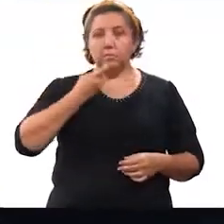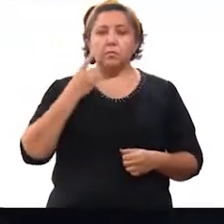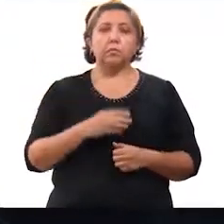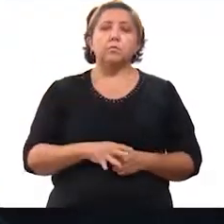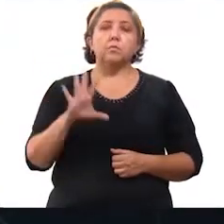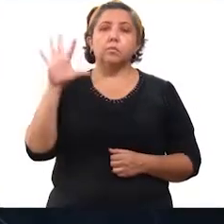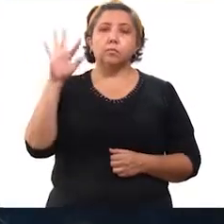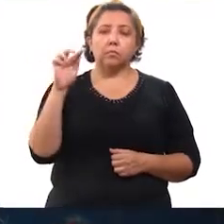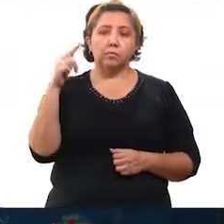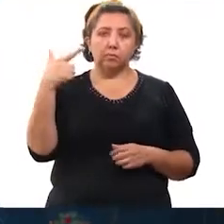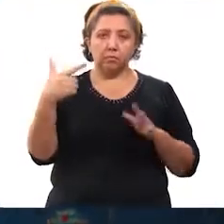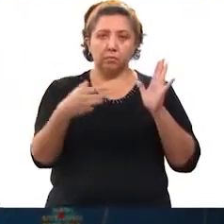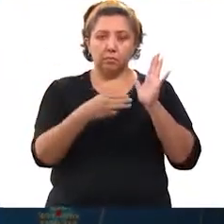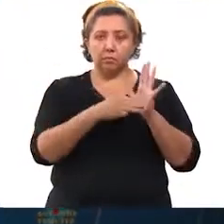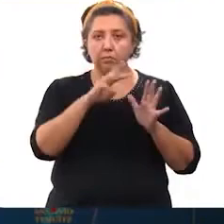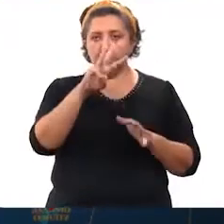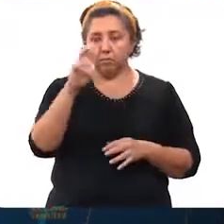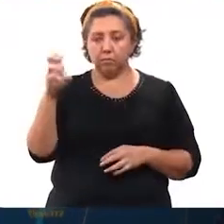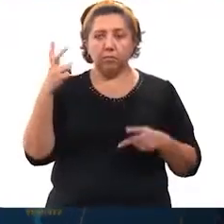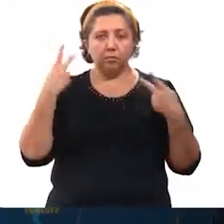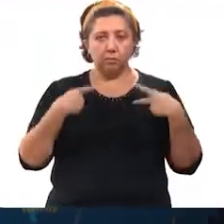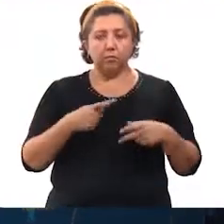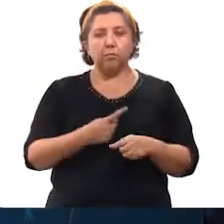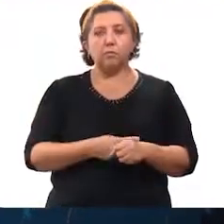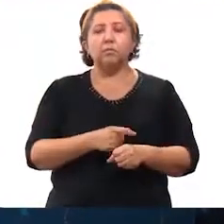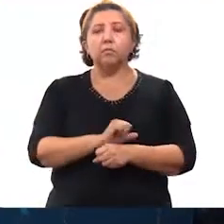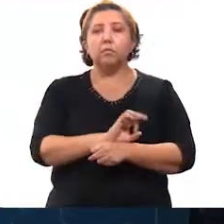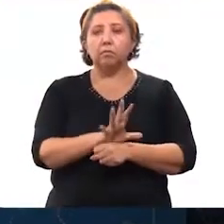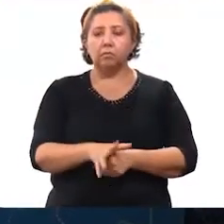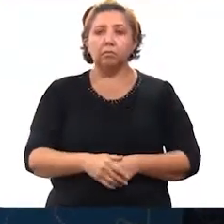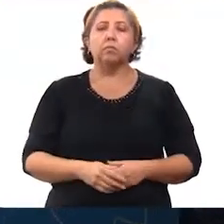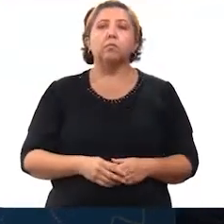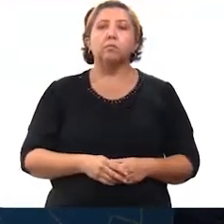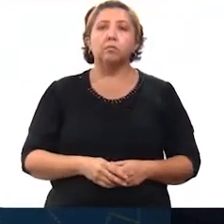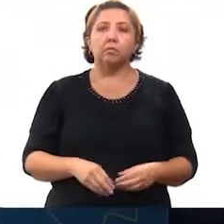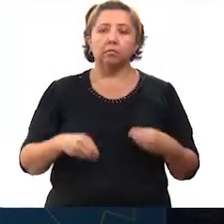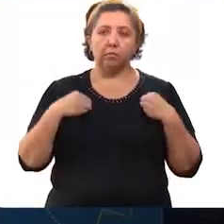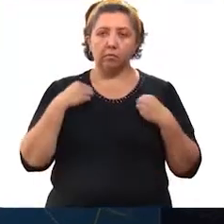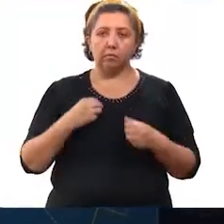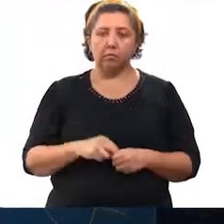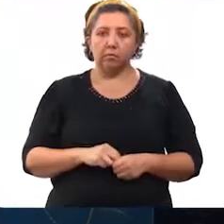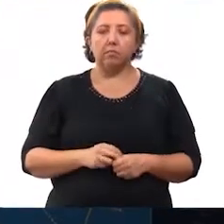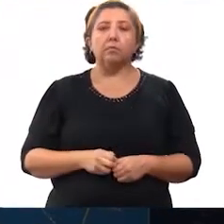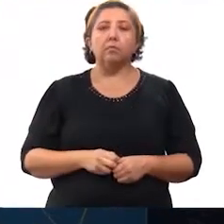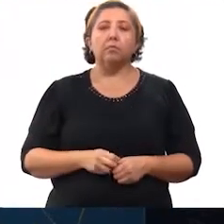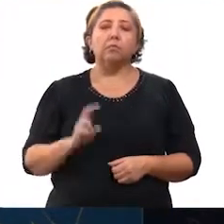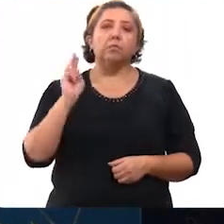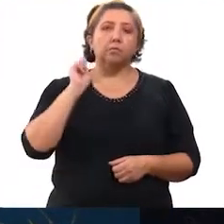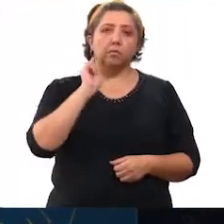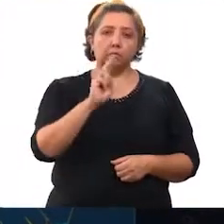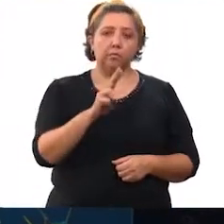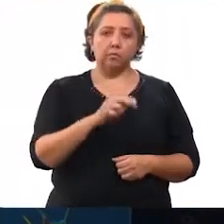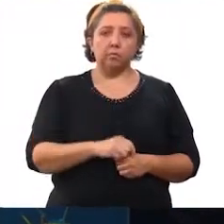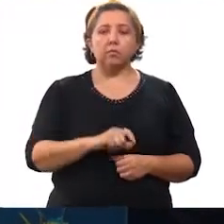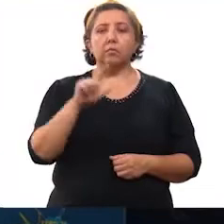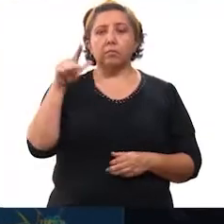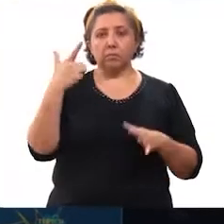diagnosticado 47.300 personas contagiadas de coronavirus, que viven en la zona